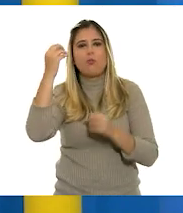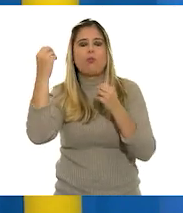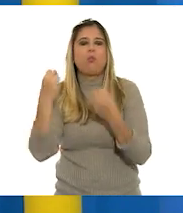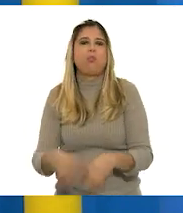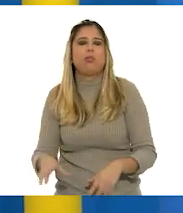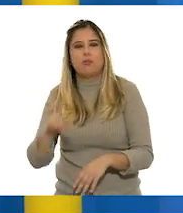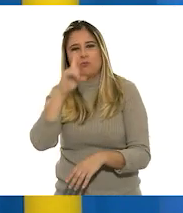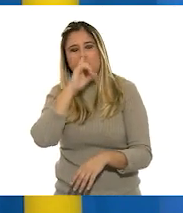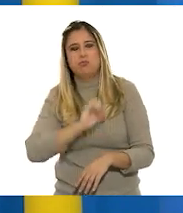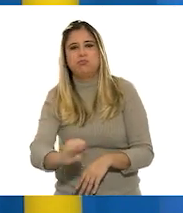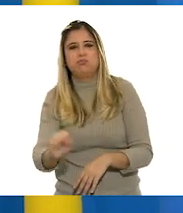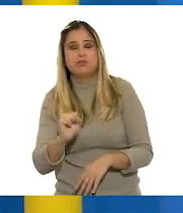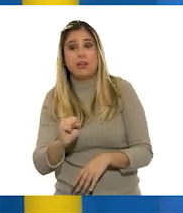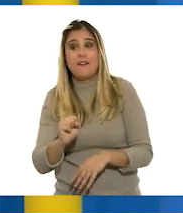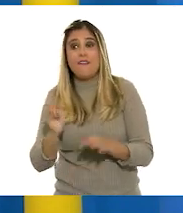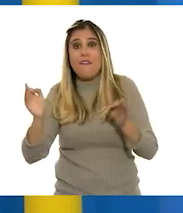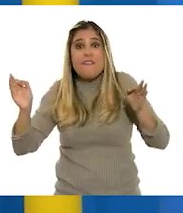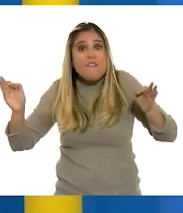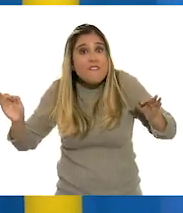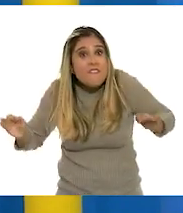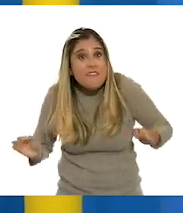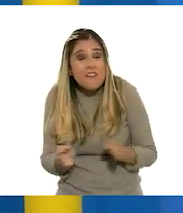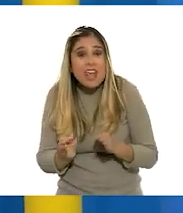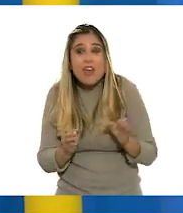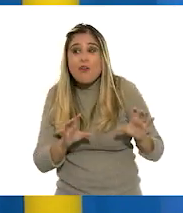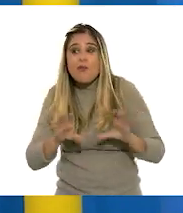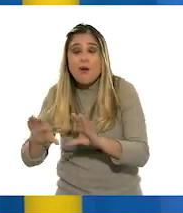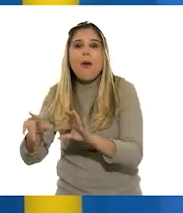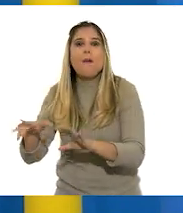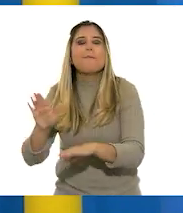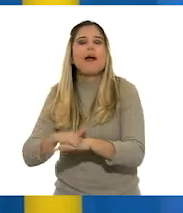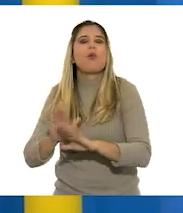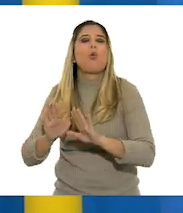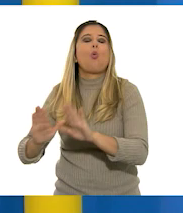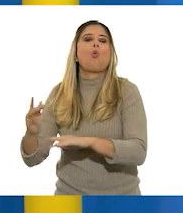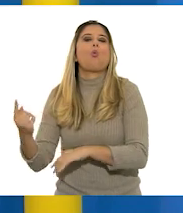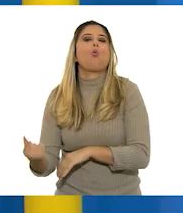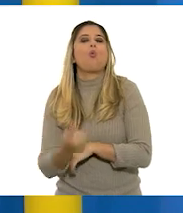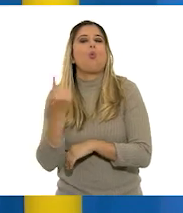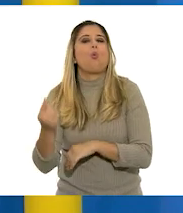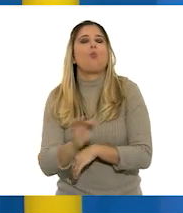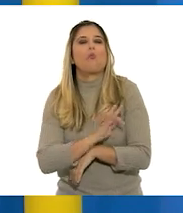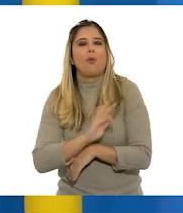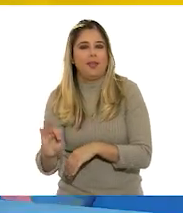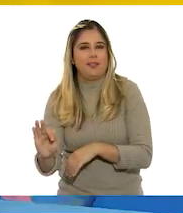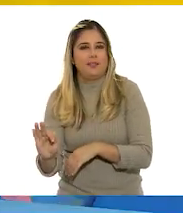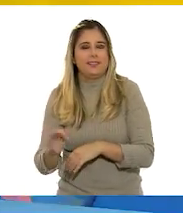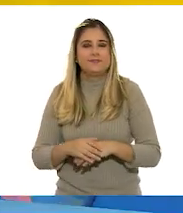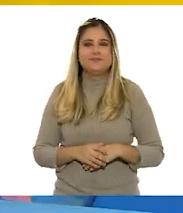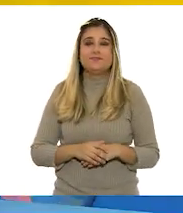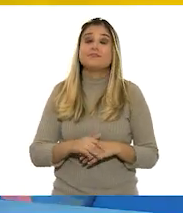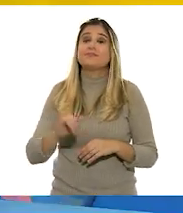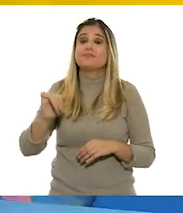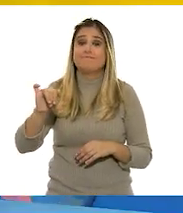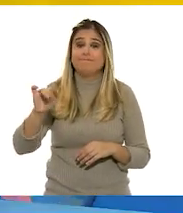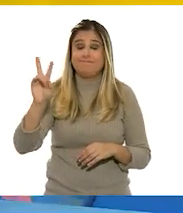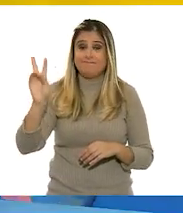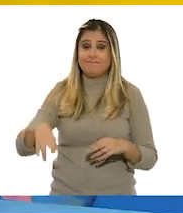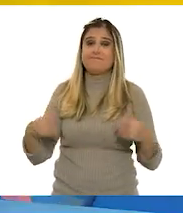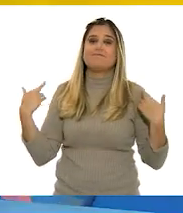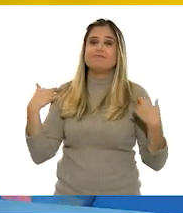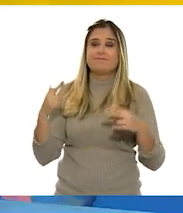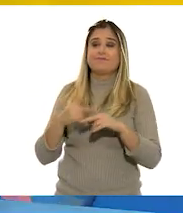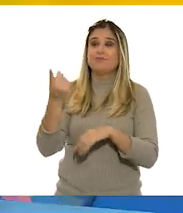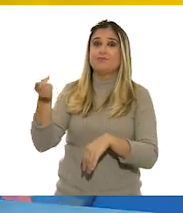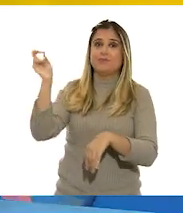más baja sea la temperatura de exposición, más tiempo será necesario para que se cocinen. Eso es cierto, profesor. Un día se